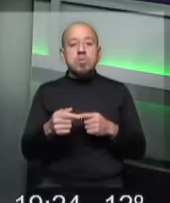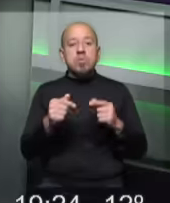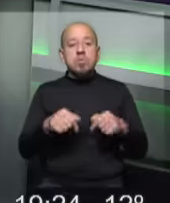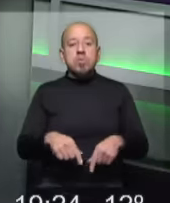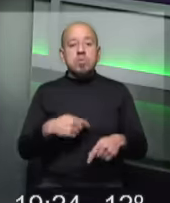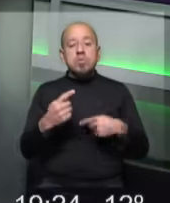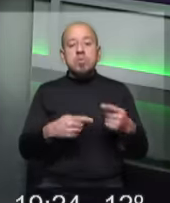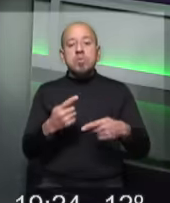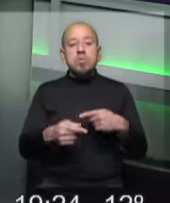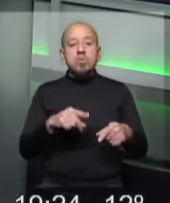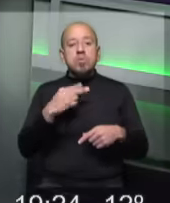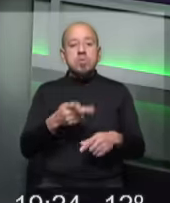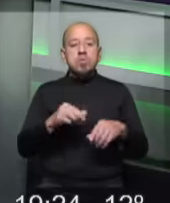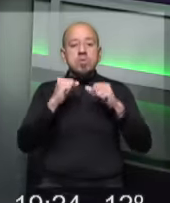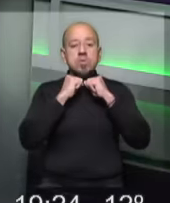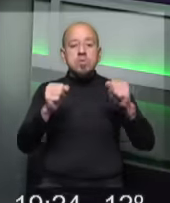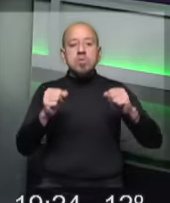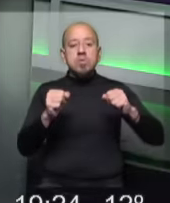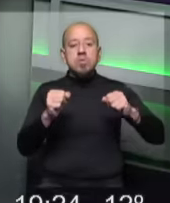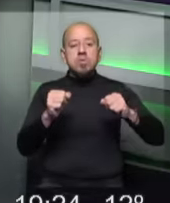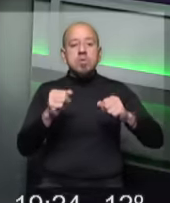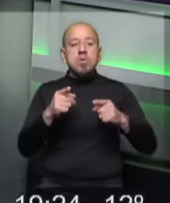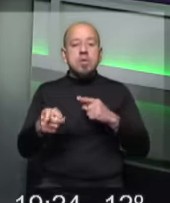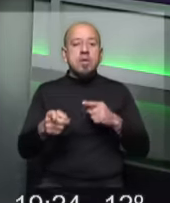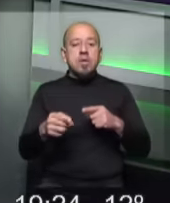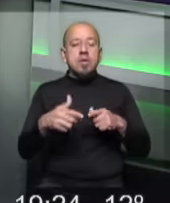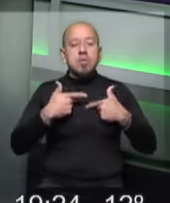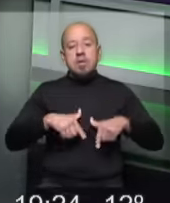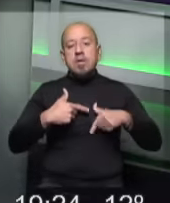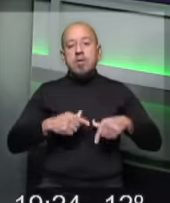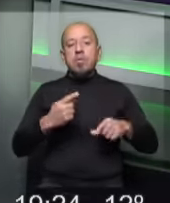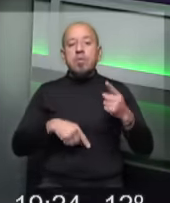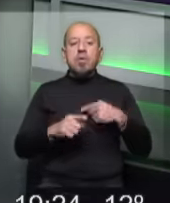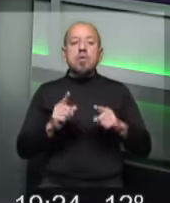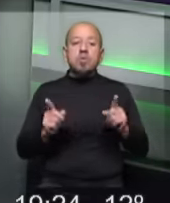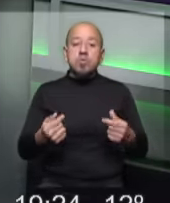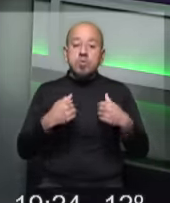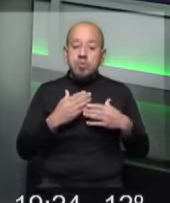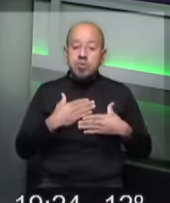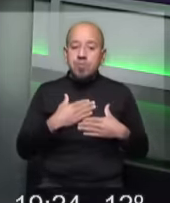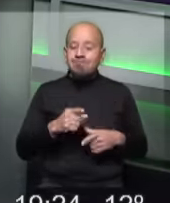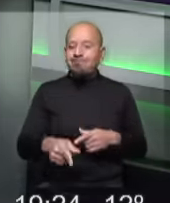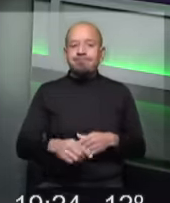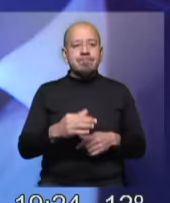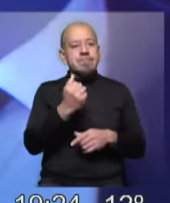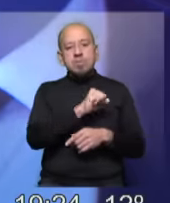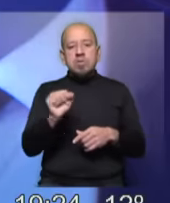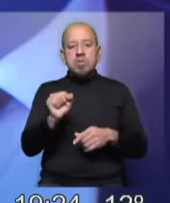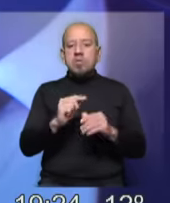la subsecretaria del Ministerio de Relaciones Exteriores, dijo H en Fiscalía. Pero hubiera cometido un delito y no dormiría